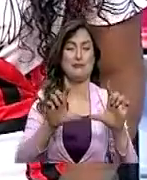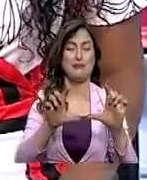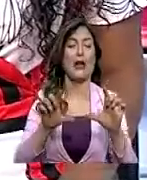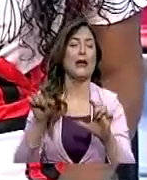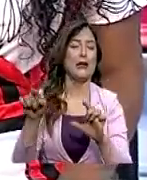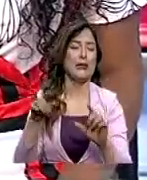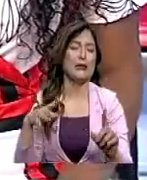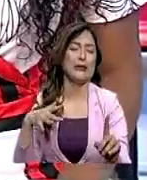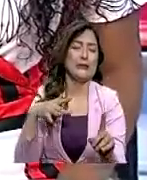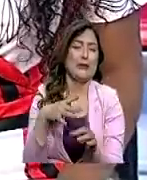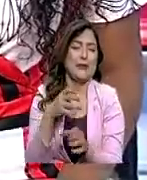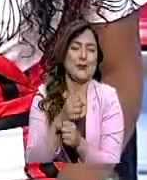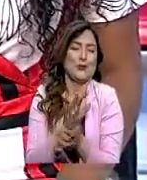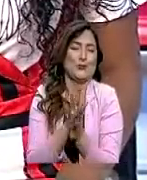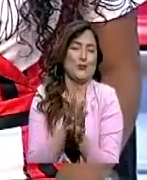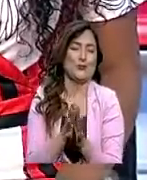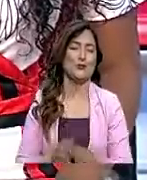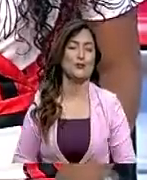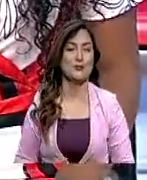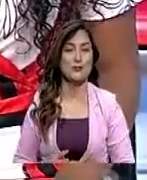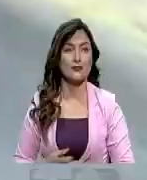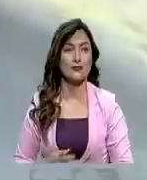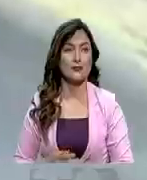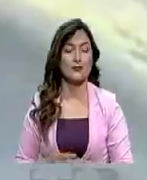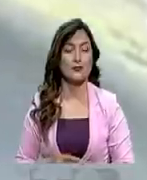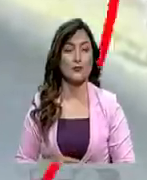se suma a la ola de inseguridad que vive el barrio.